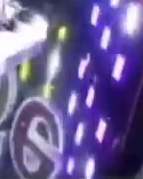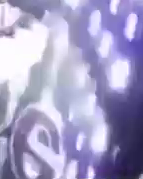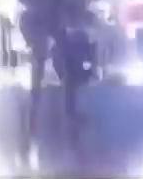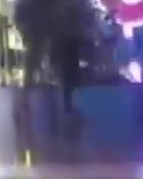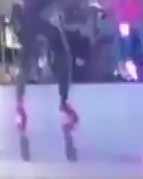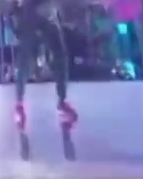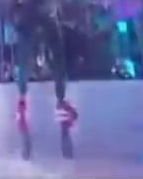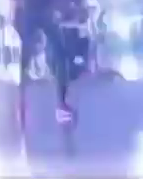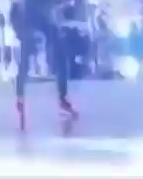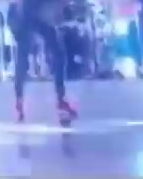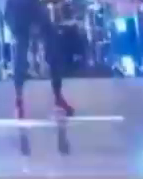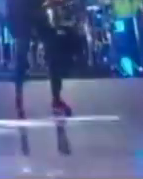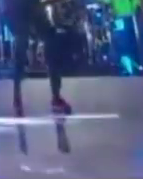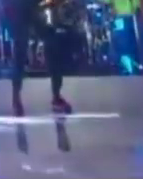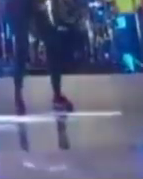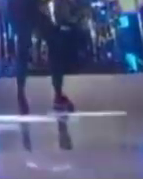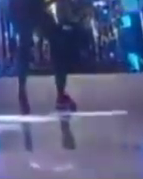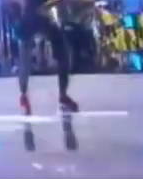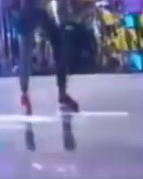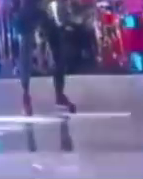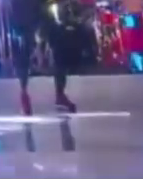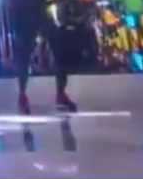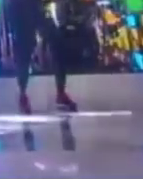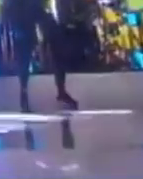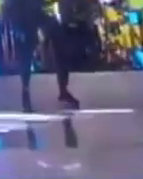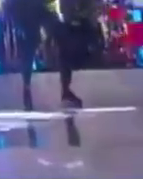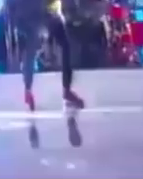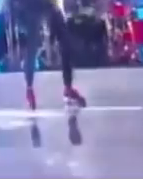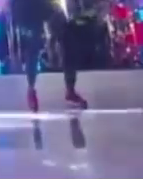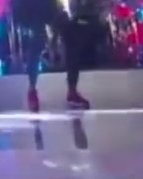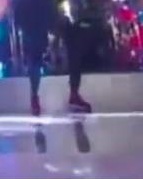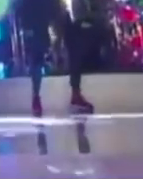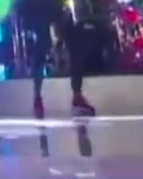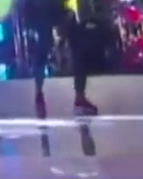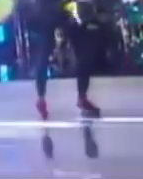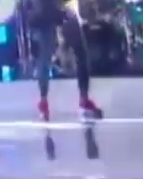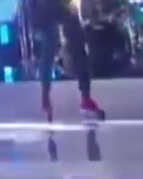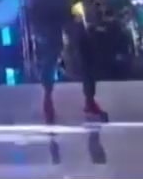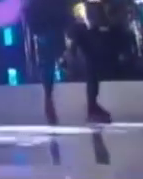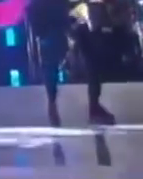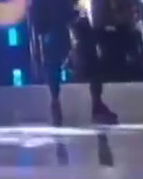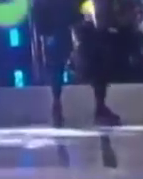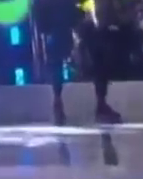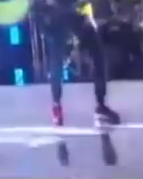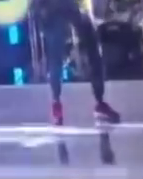Carelis Cuadros. Los espero en una próxima emisión de Estrenos y Estrellas por su noticiero Venevisión.